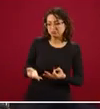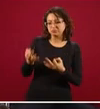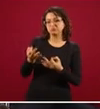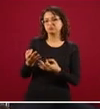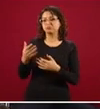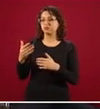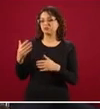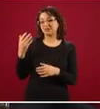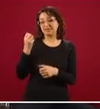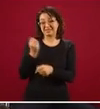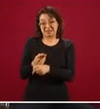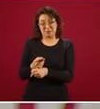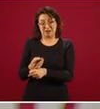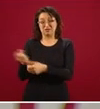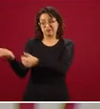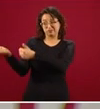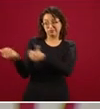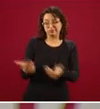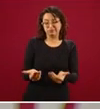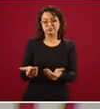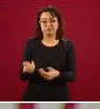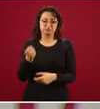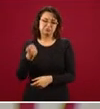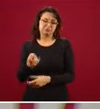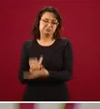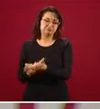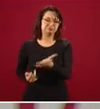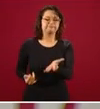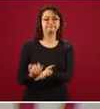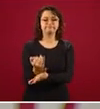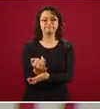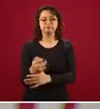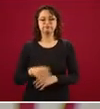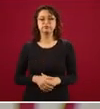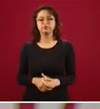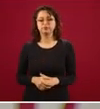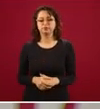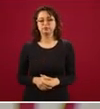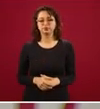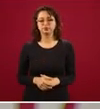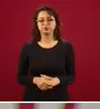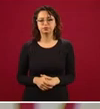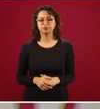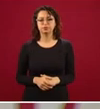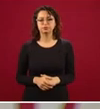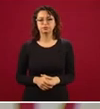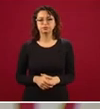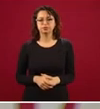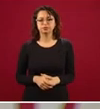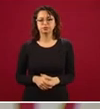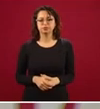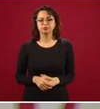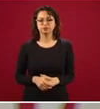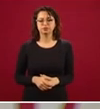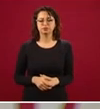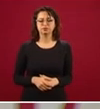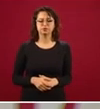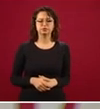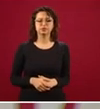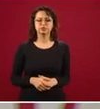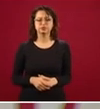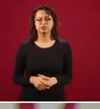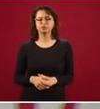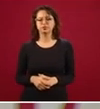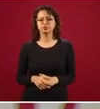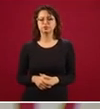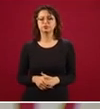los tiempos adecuados. También, como conocen, hemos revisado los catálogos. Hoy tenemos